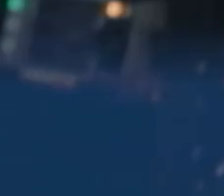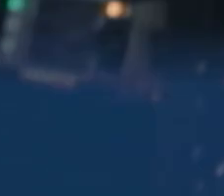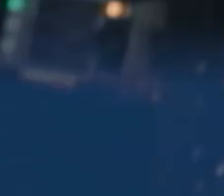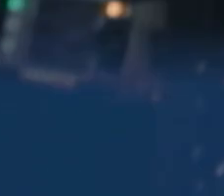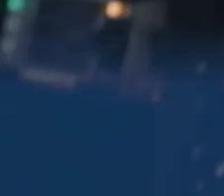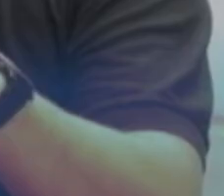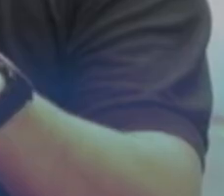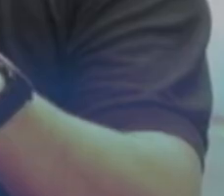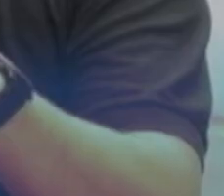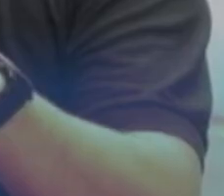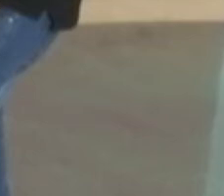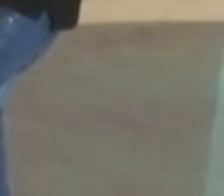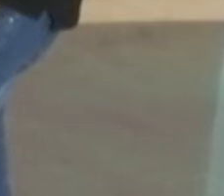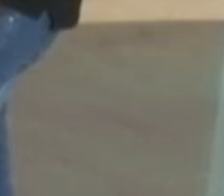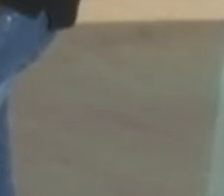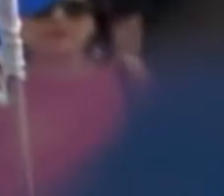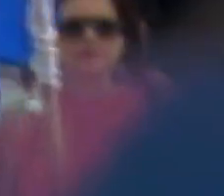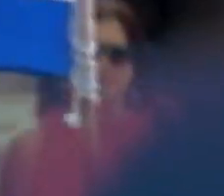Contexto.